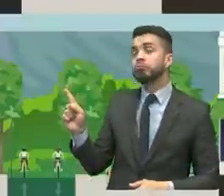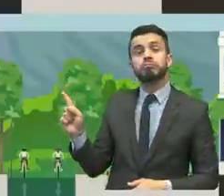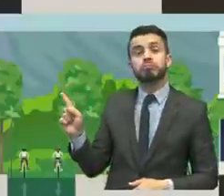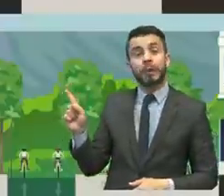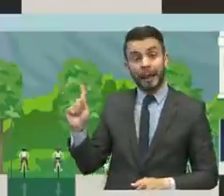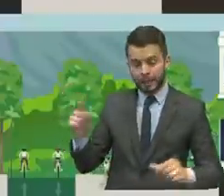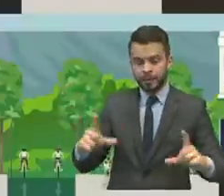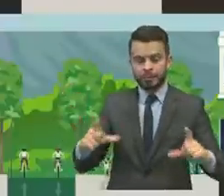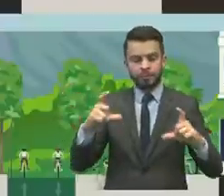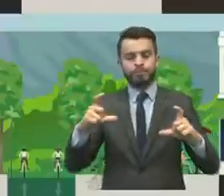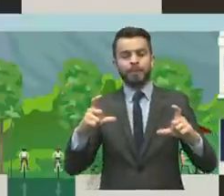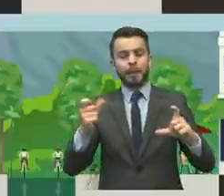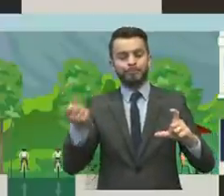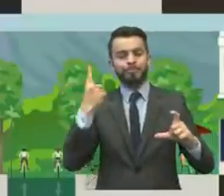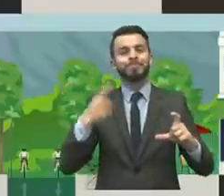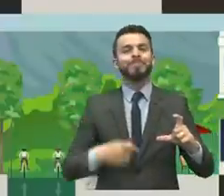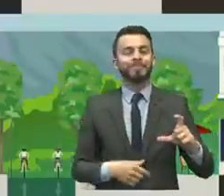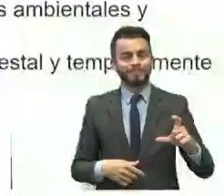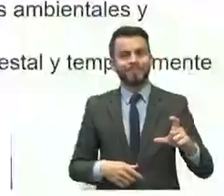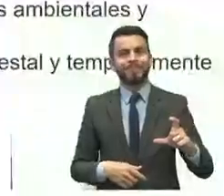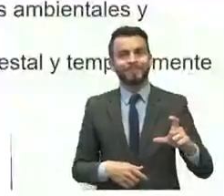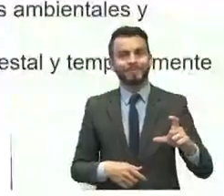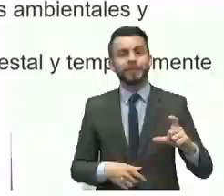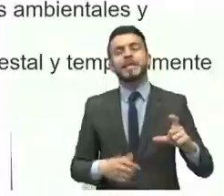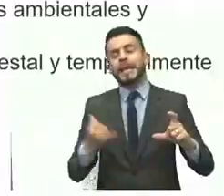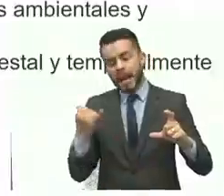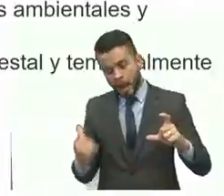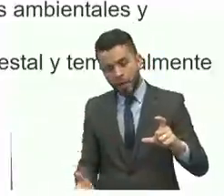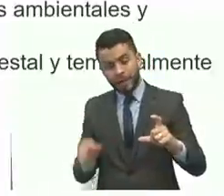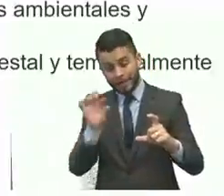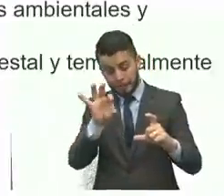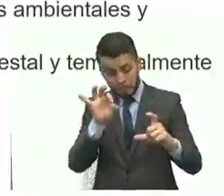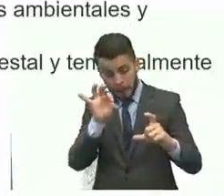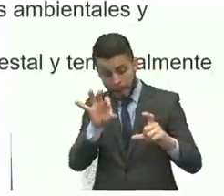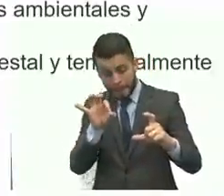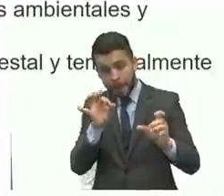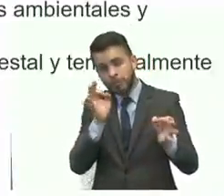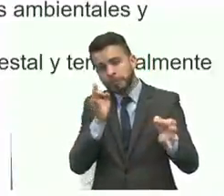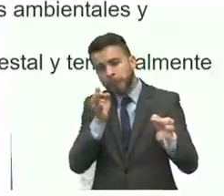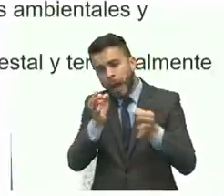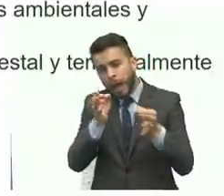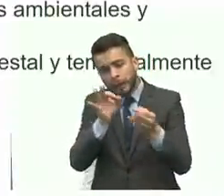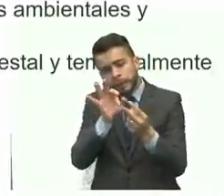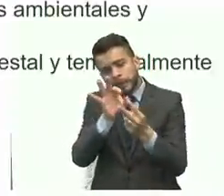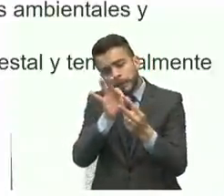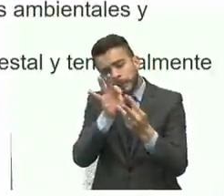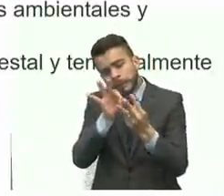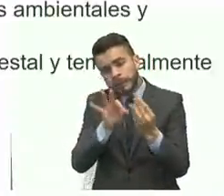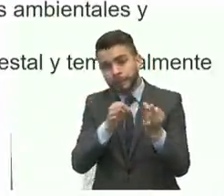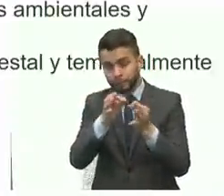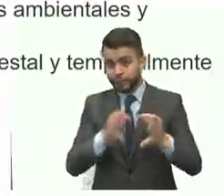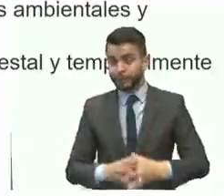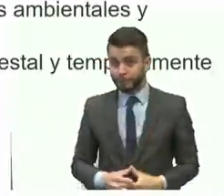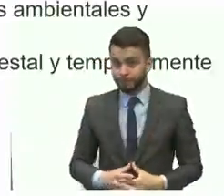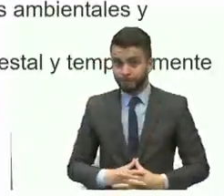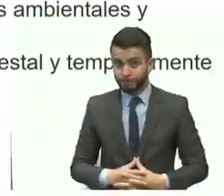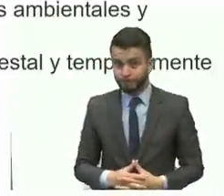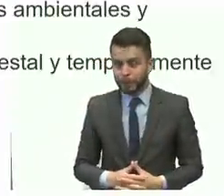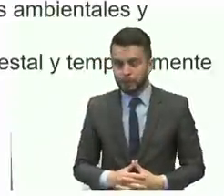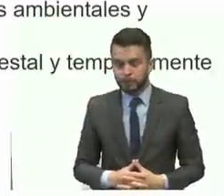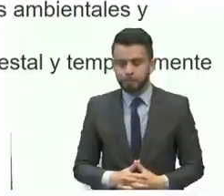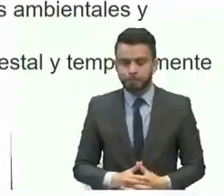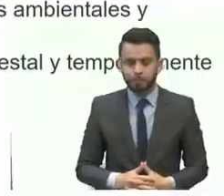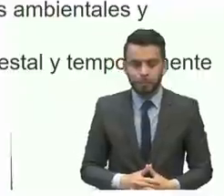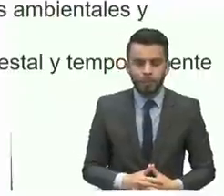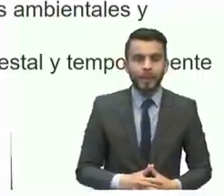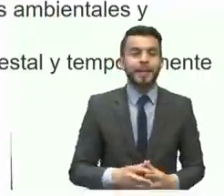imagen de resumen. De aquí en adelante la voy a explicar con un poco más de detalle. Déjenme empezar por hacer esta afirmación, y de aquí en